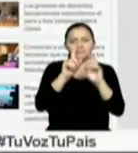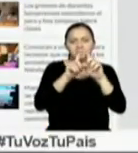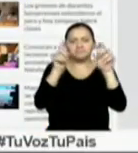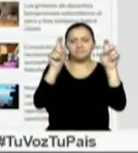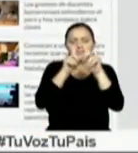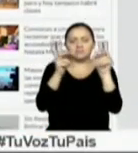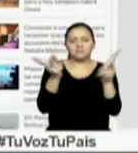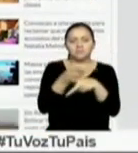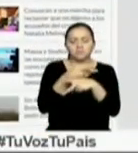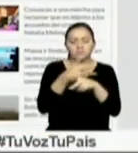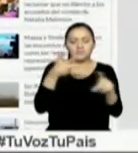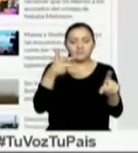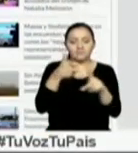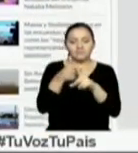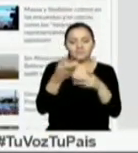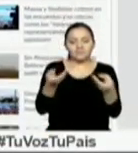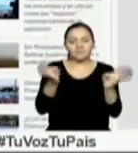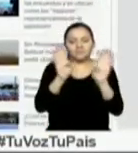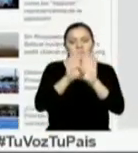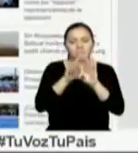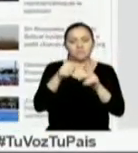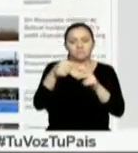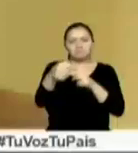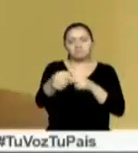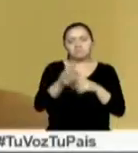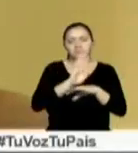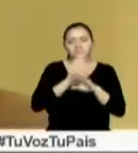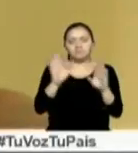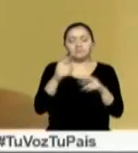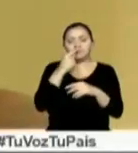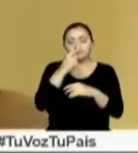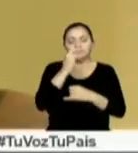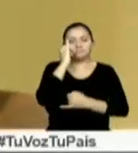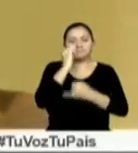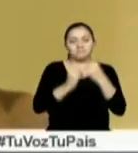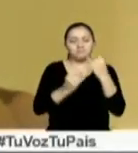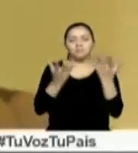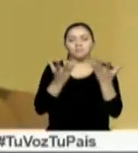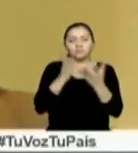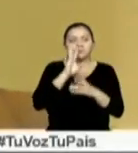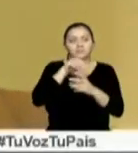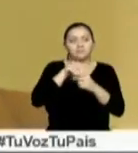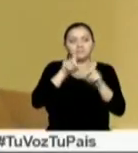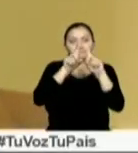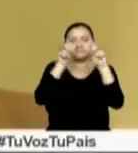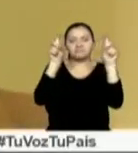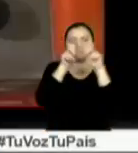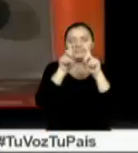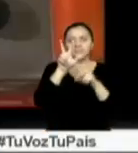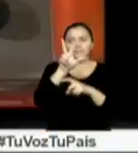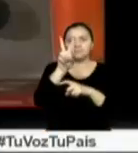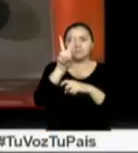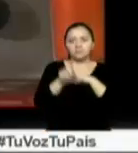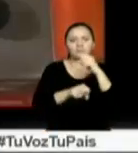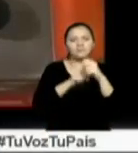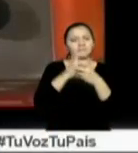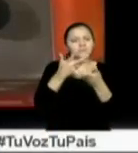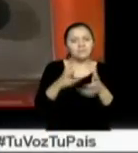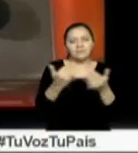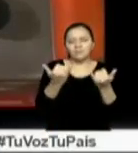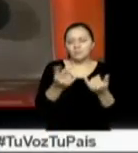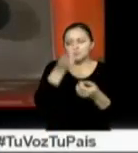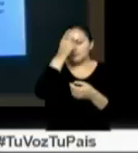de jeringas que cerrará en próximos días creo que estamos ya en la parte final de la existencia de la empresa que tiene 32 años sí